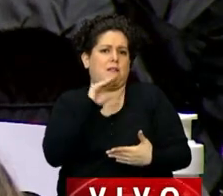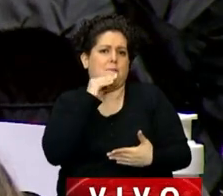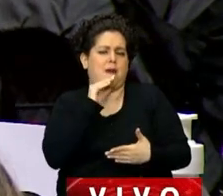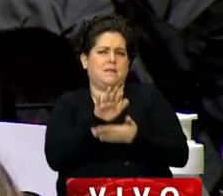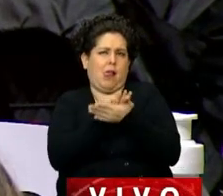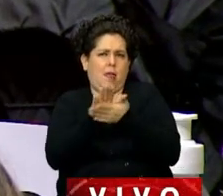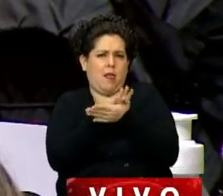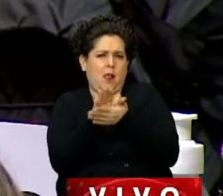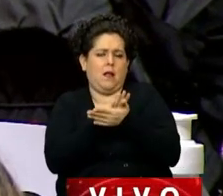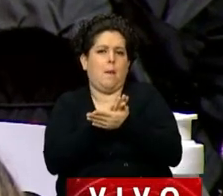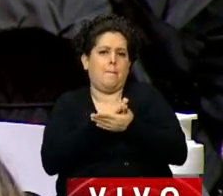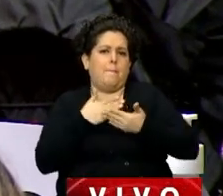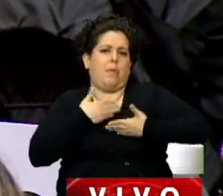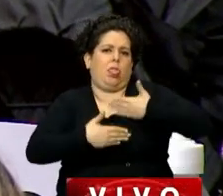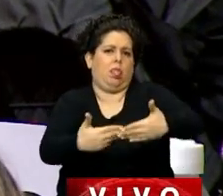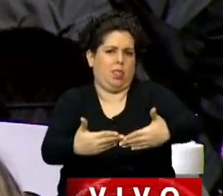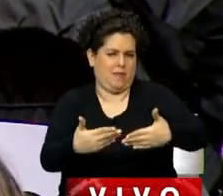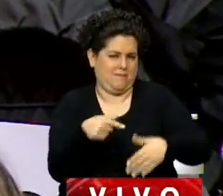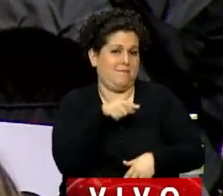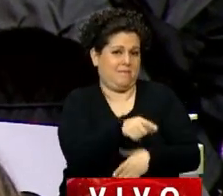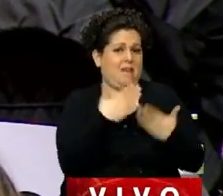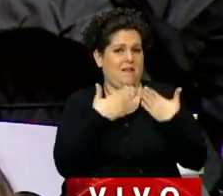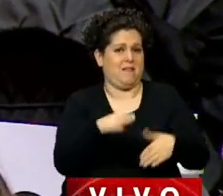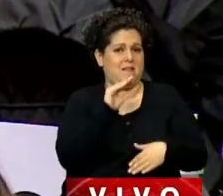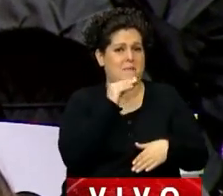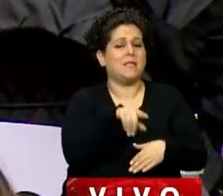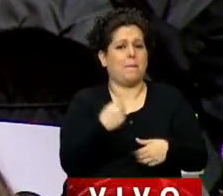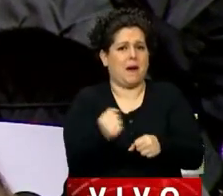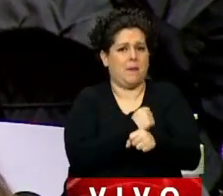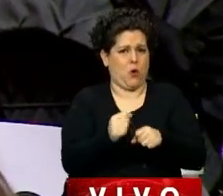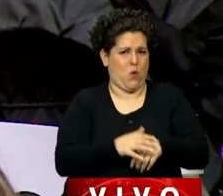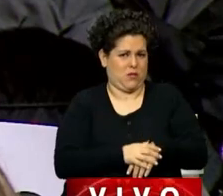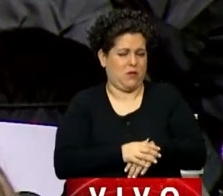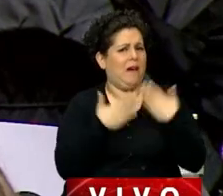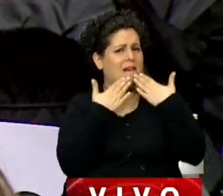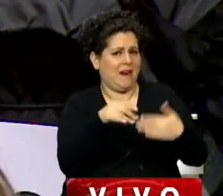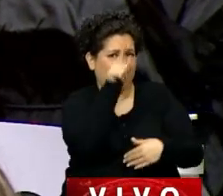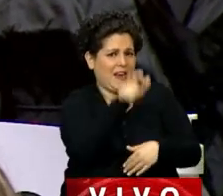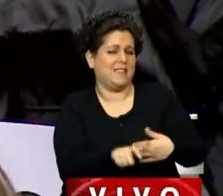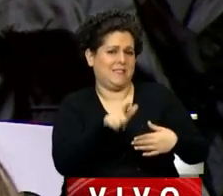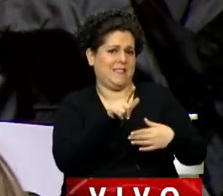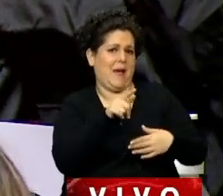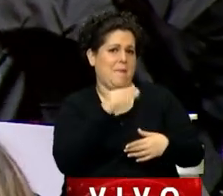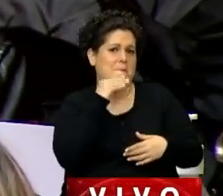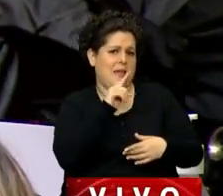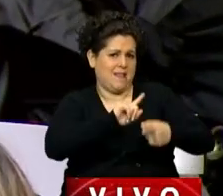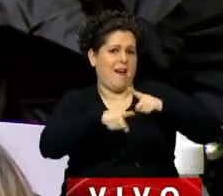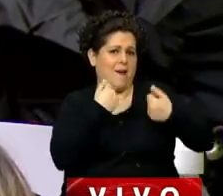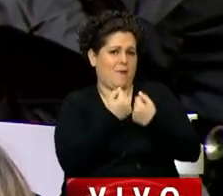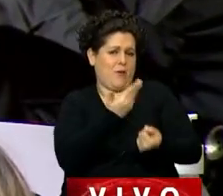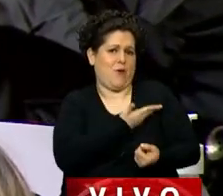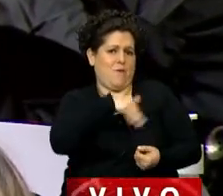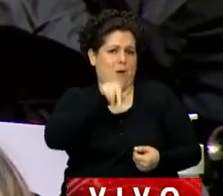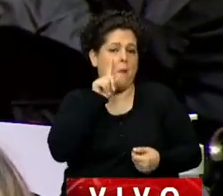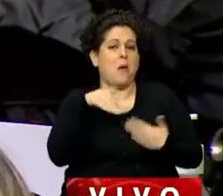pudo traer a este recinto para que sea aprobado. Es artífice de ese acuerdo y, por ende, de estas